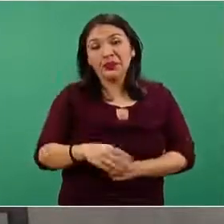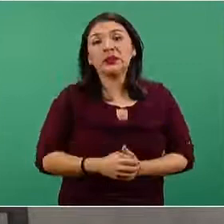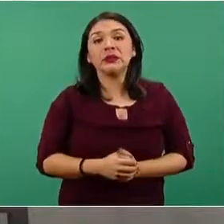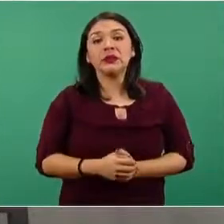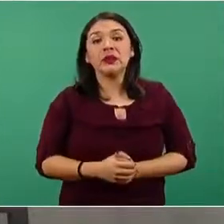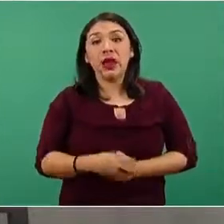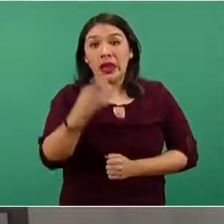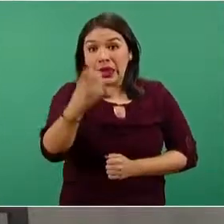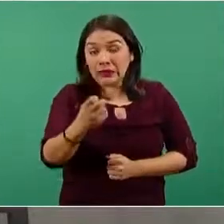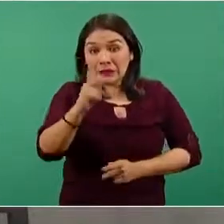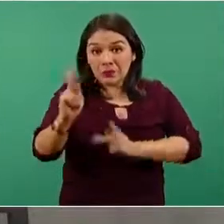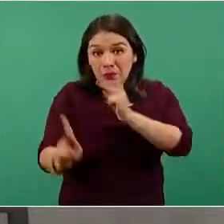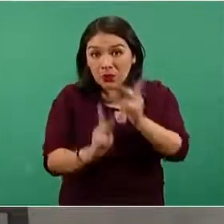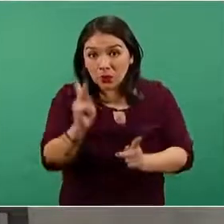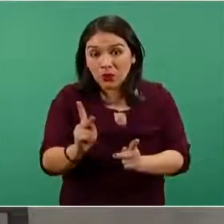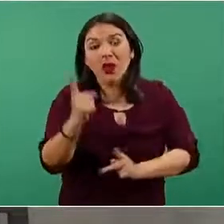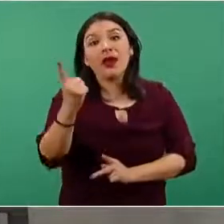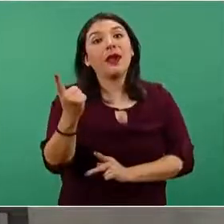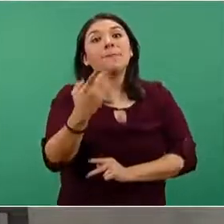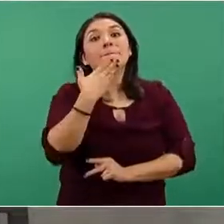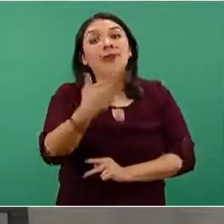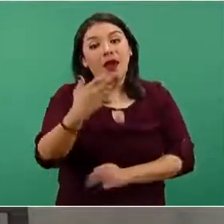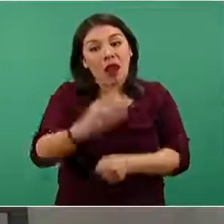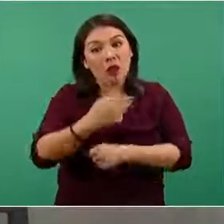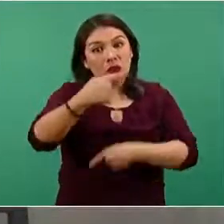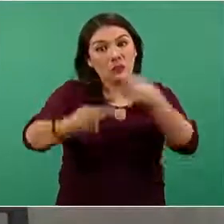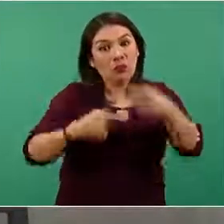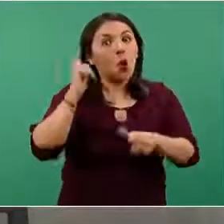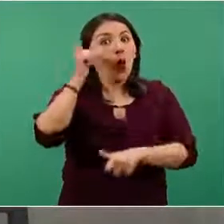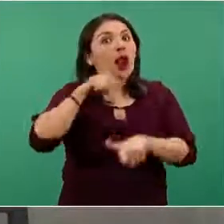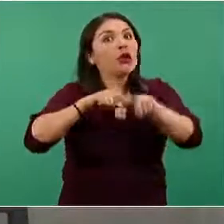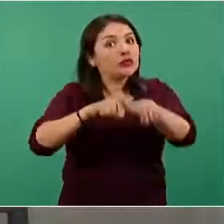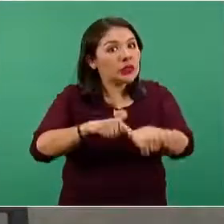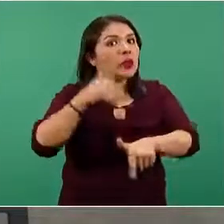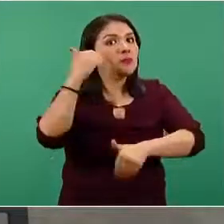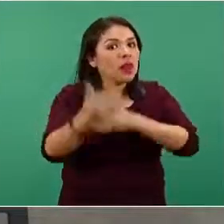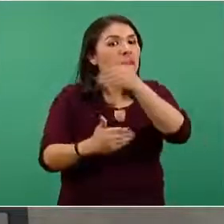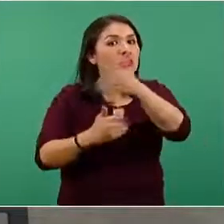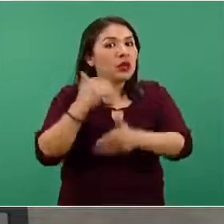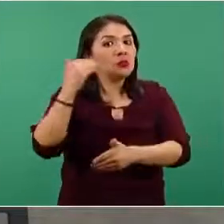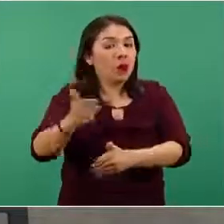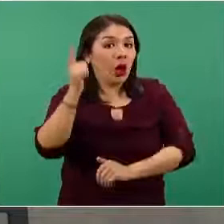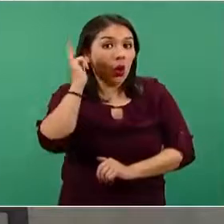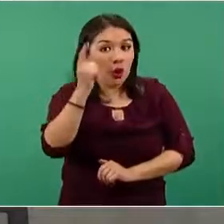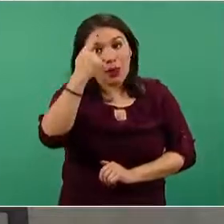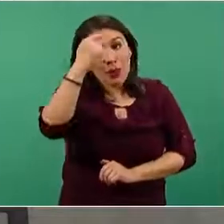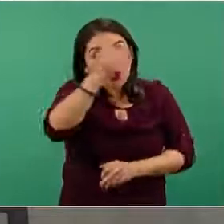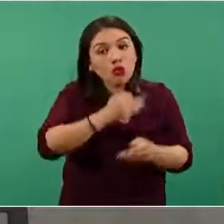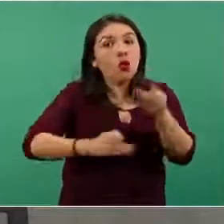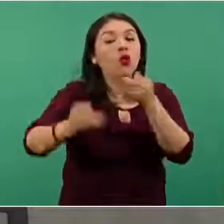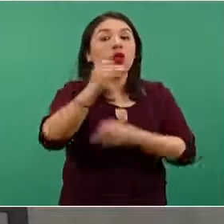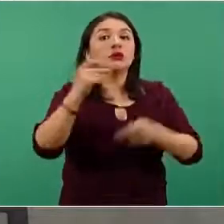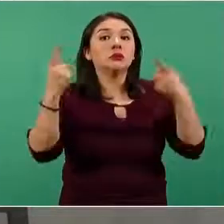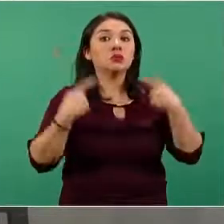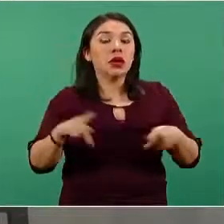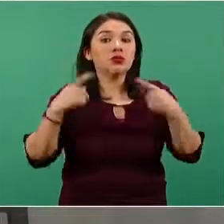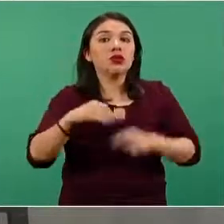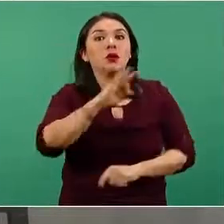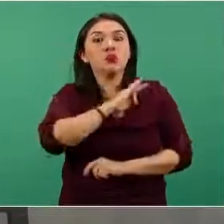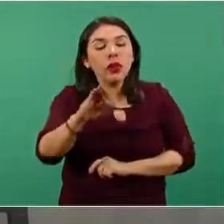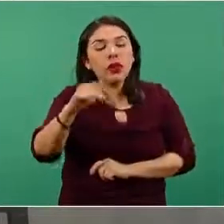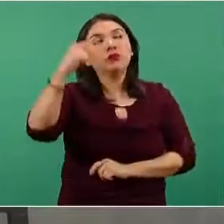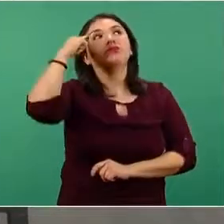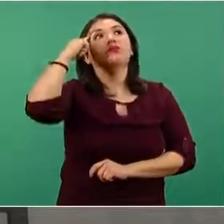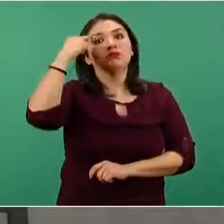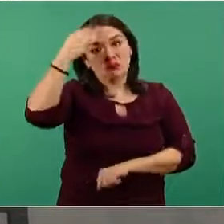pregunta. Esta es una pregunta que qué bueno que surge y ojalá siga apareciendo la pregunta para que todas y todos lo tengan